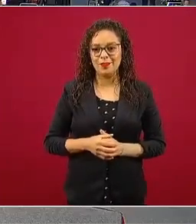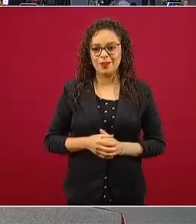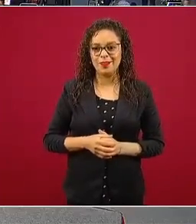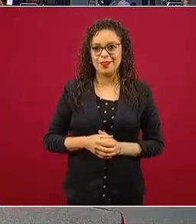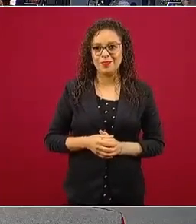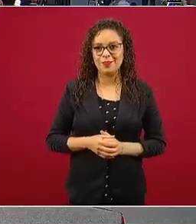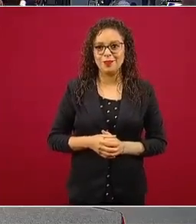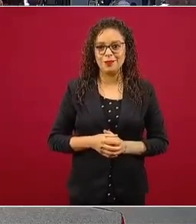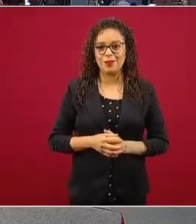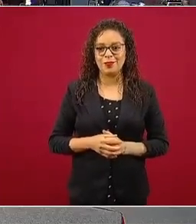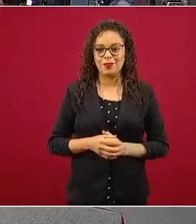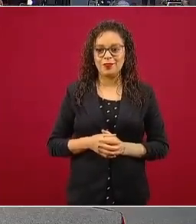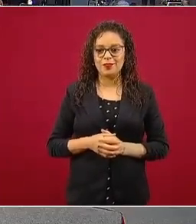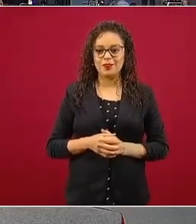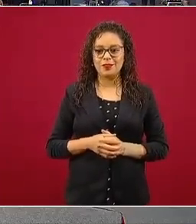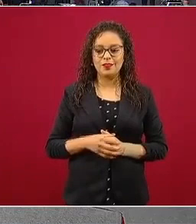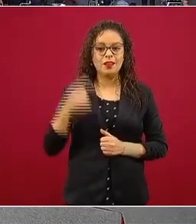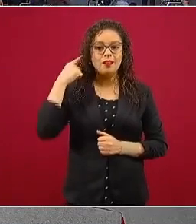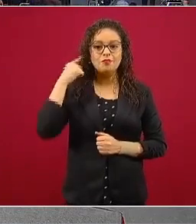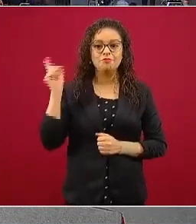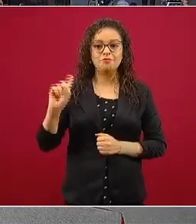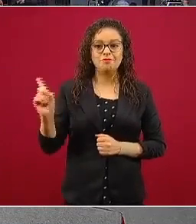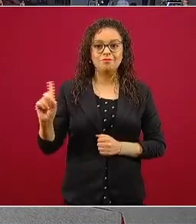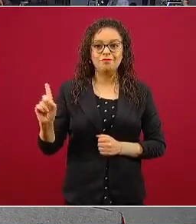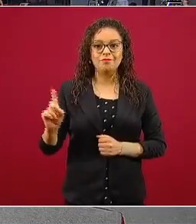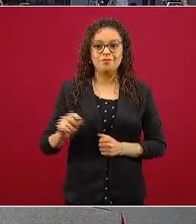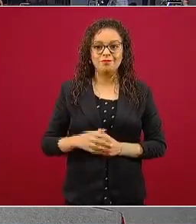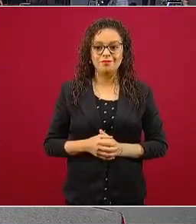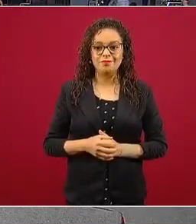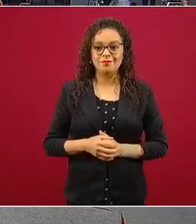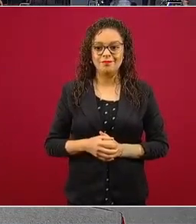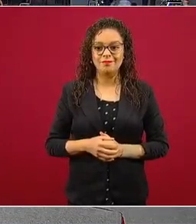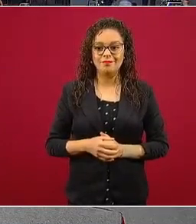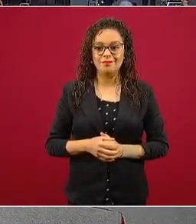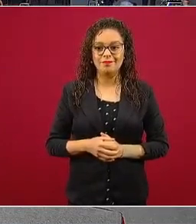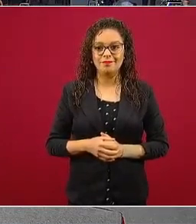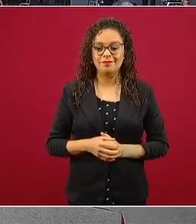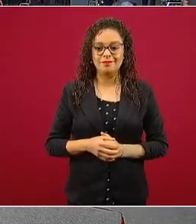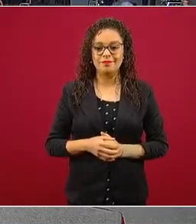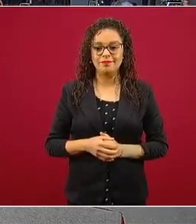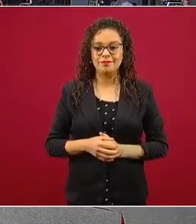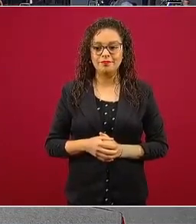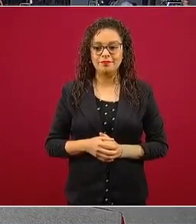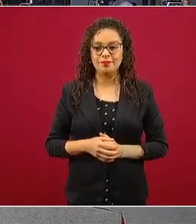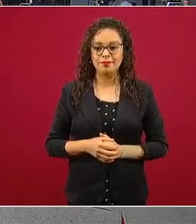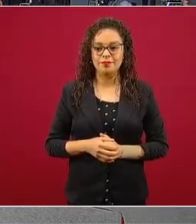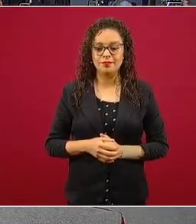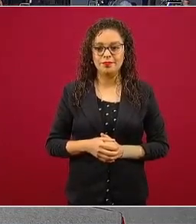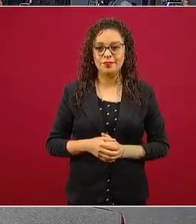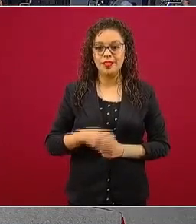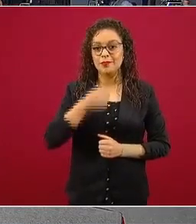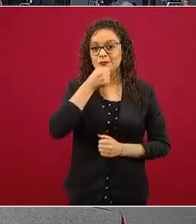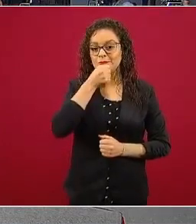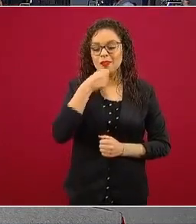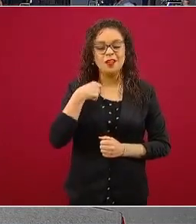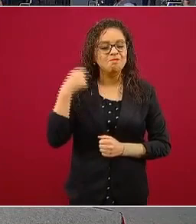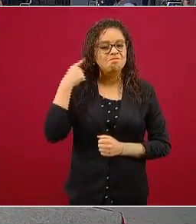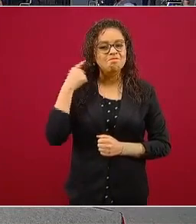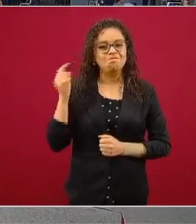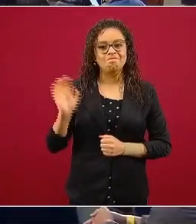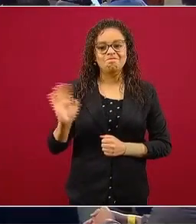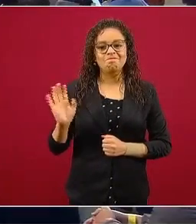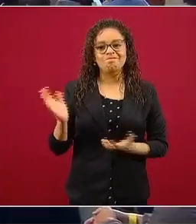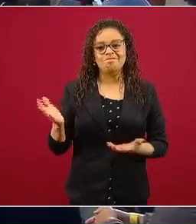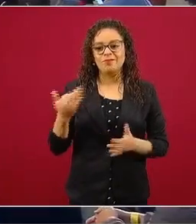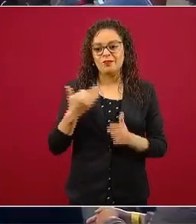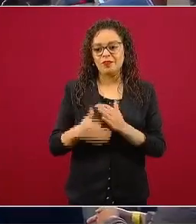Presidente del Instituto Nacional Electoral promovió una controversia en la Suprema Corte de Justicia de la Nación, argumentando que con el